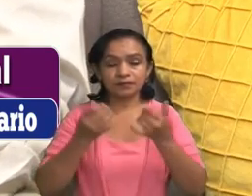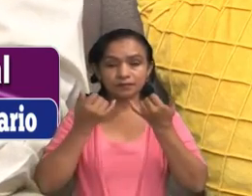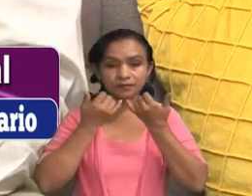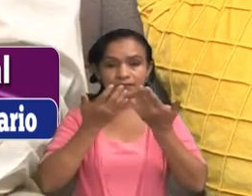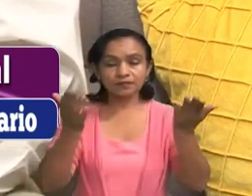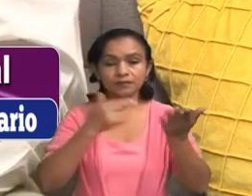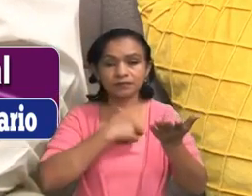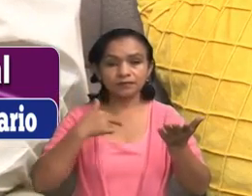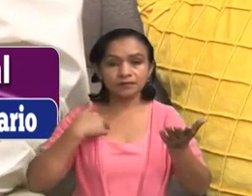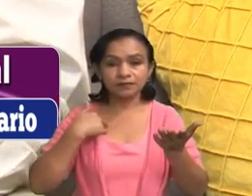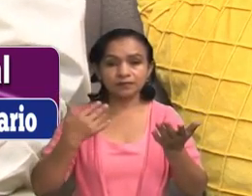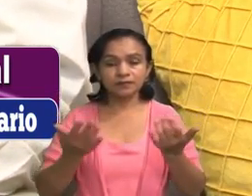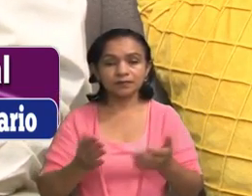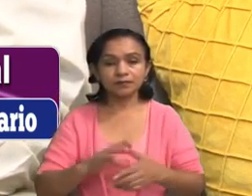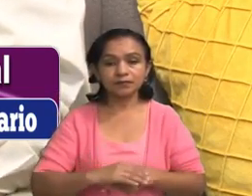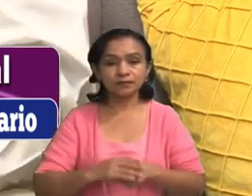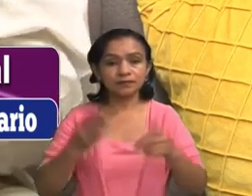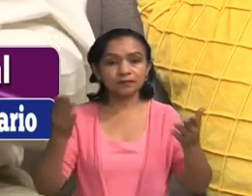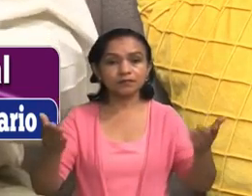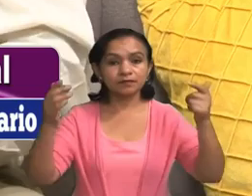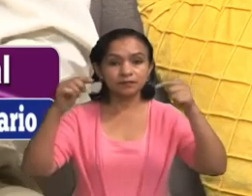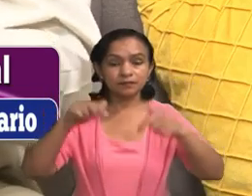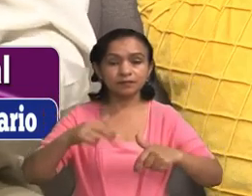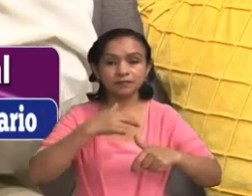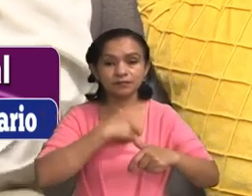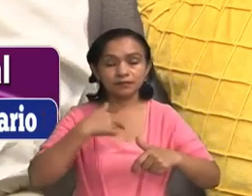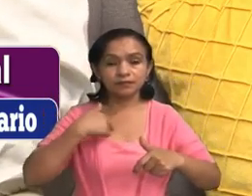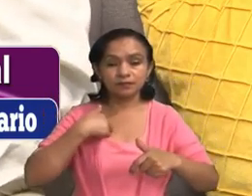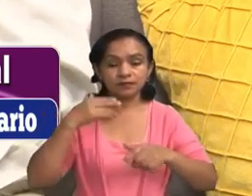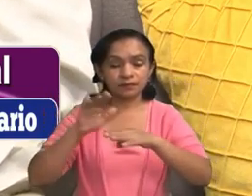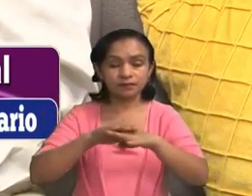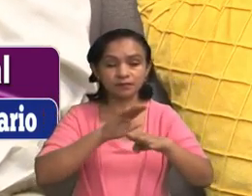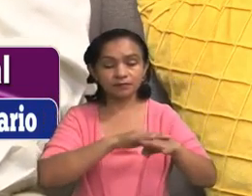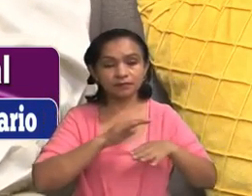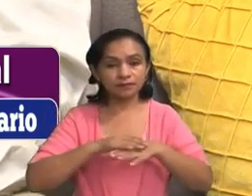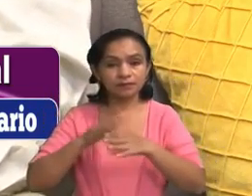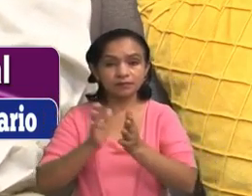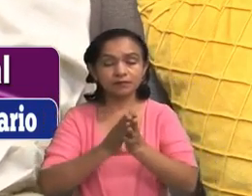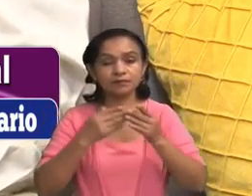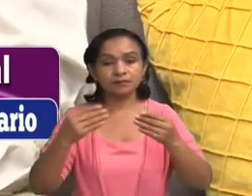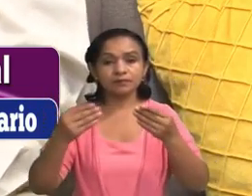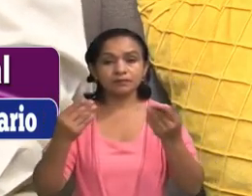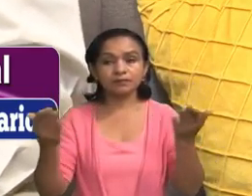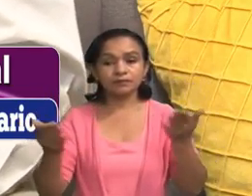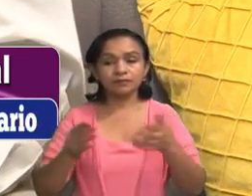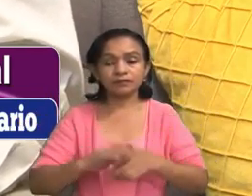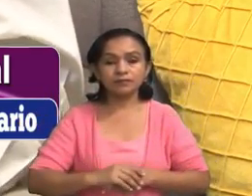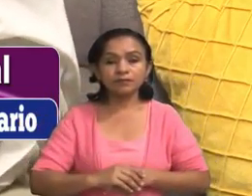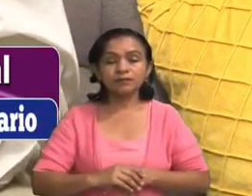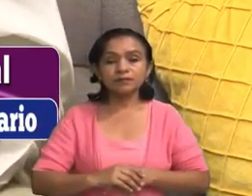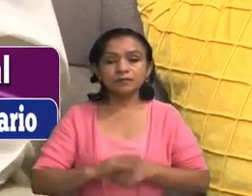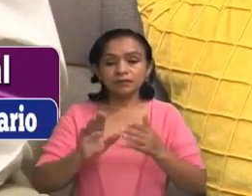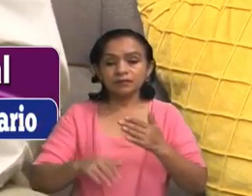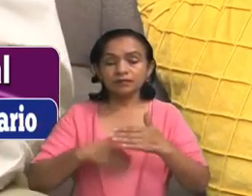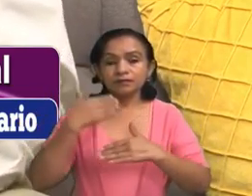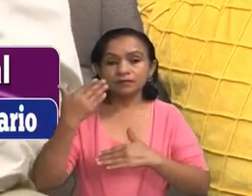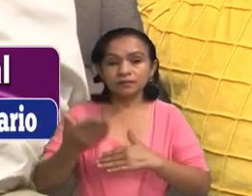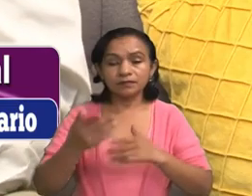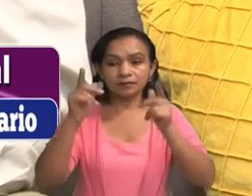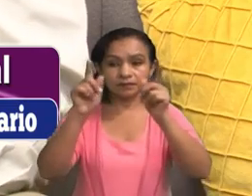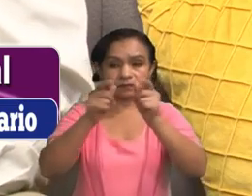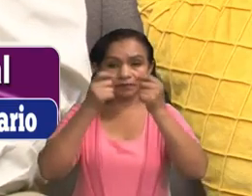vamos a estar subiendo. Hasta ahora, pues, está la convocatoria y algunos documentos, pero, pues, después de la celebración